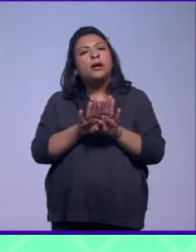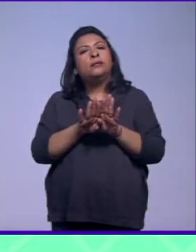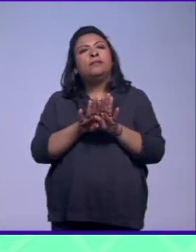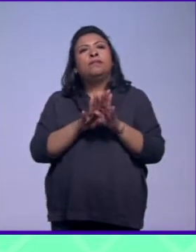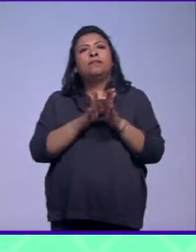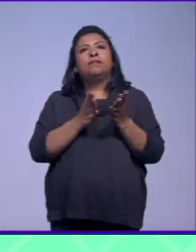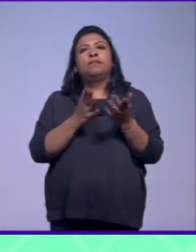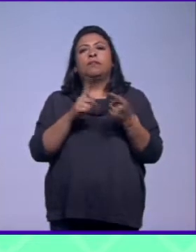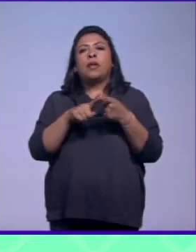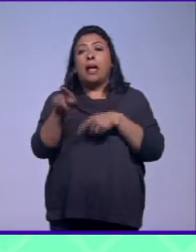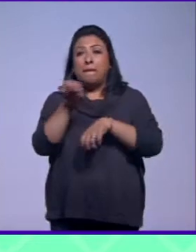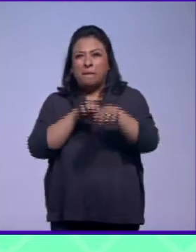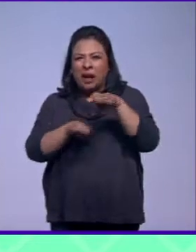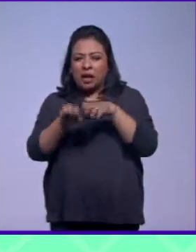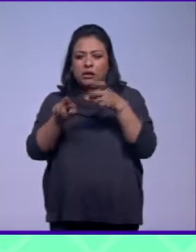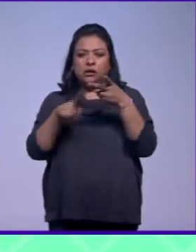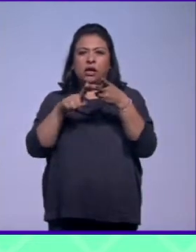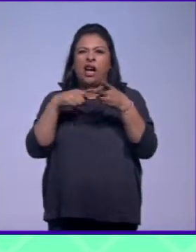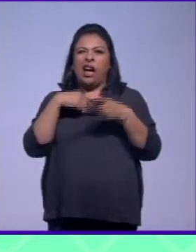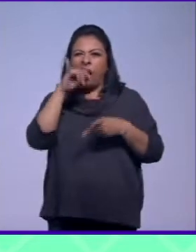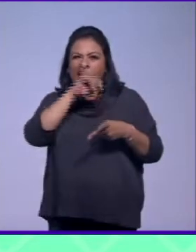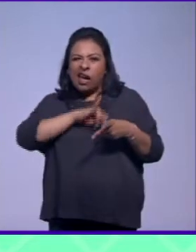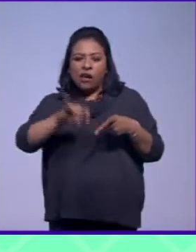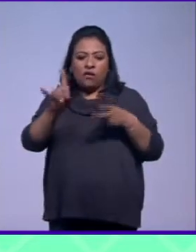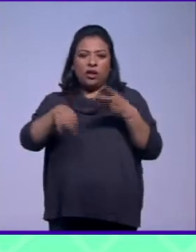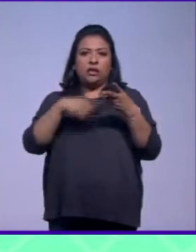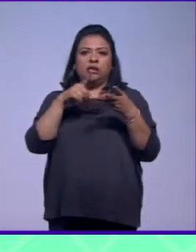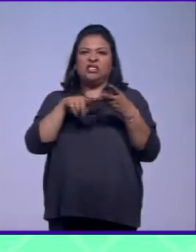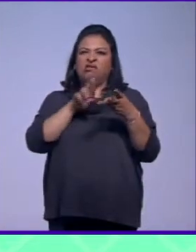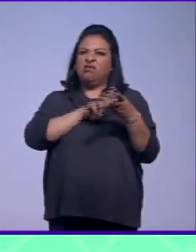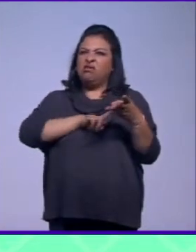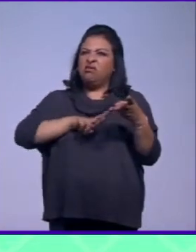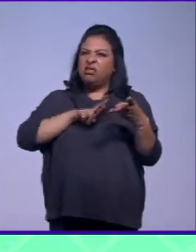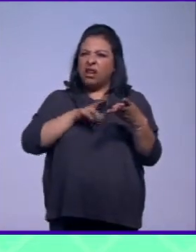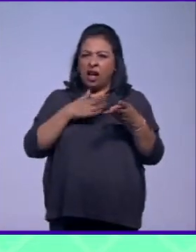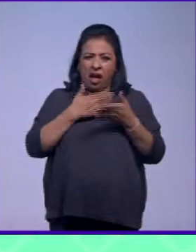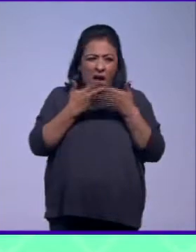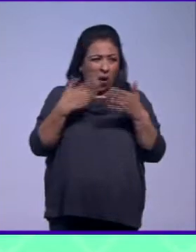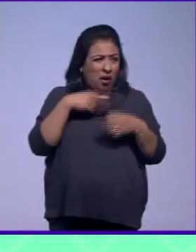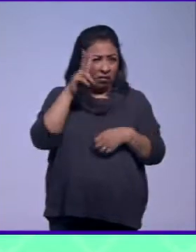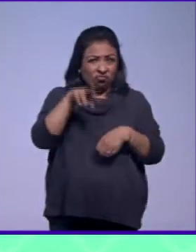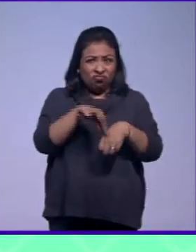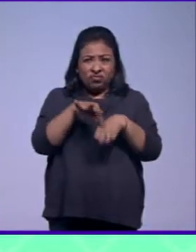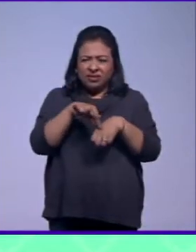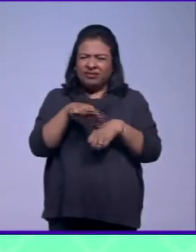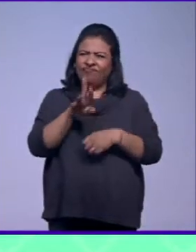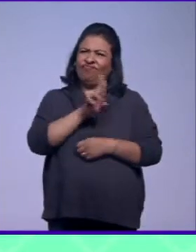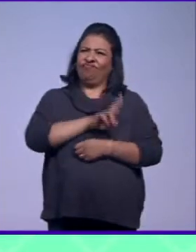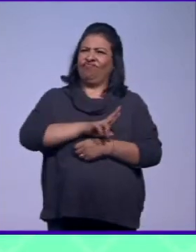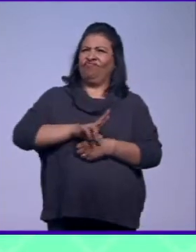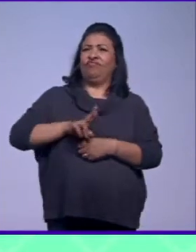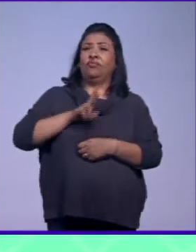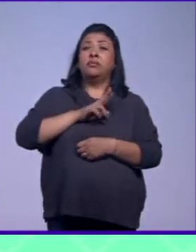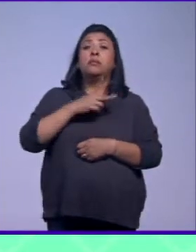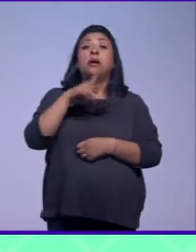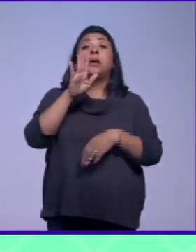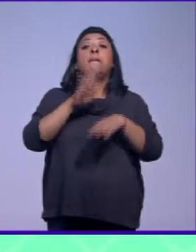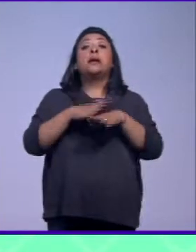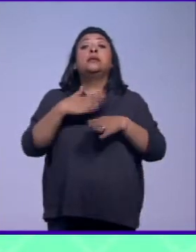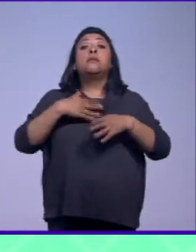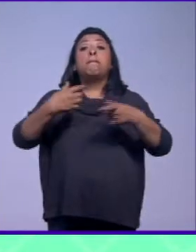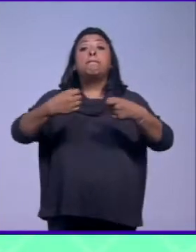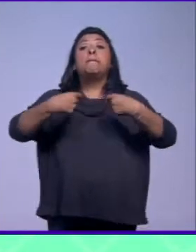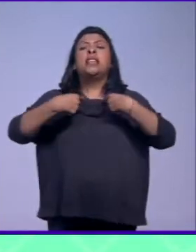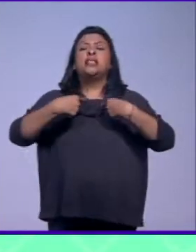hacia la empresa hacia mis jefes hacia mi realidad pero y principalmente hacia sí